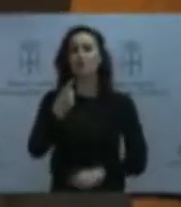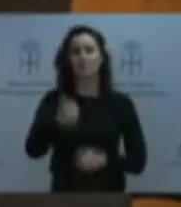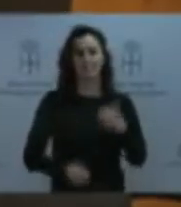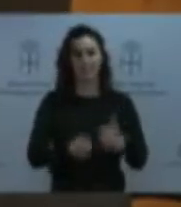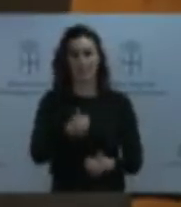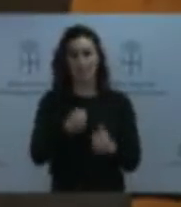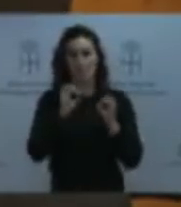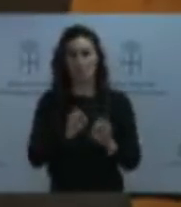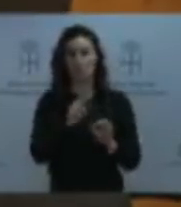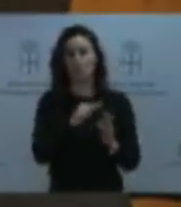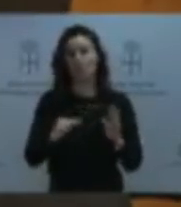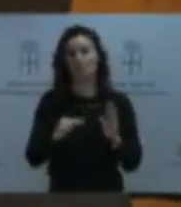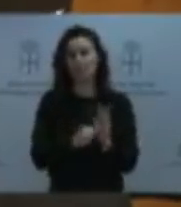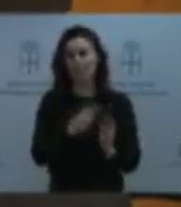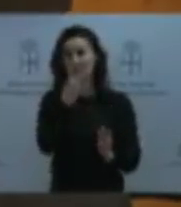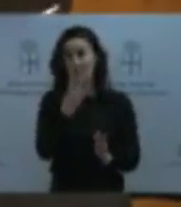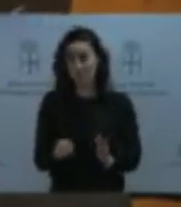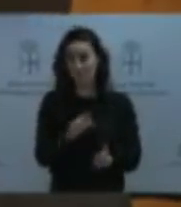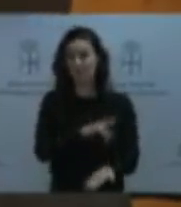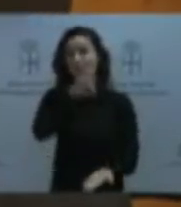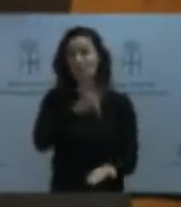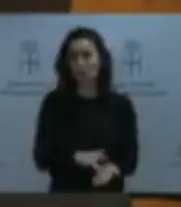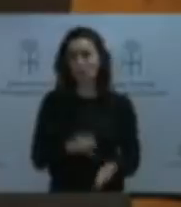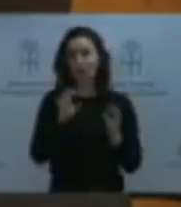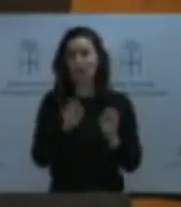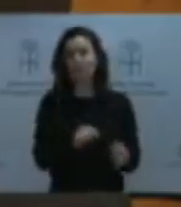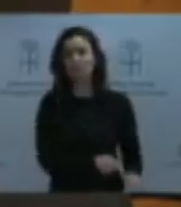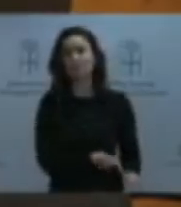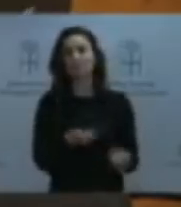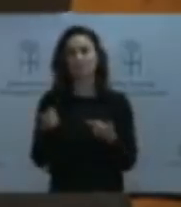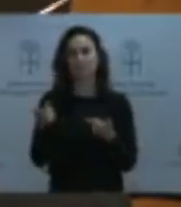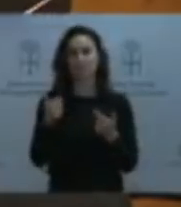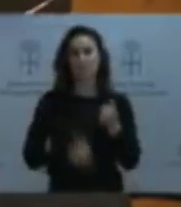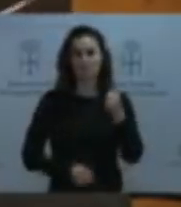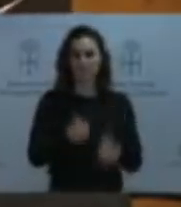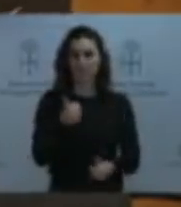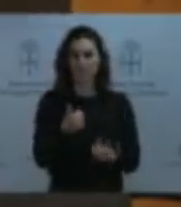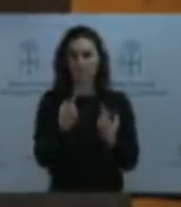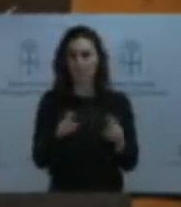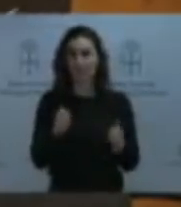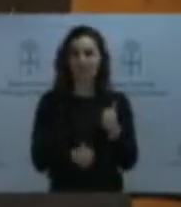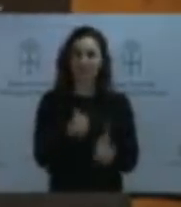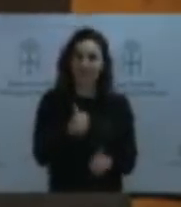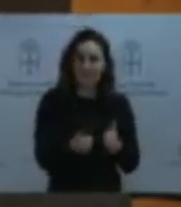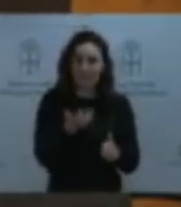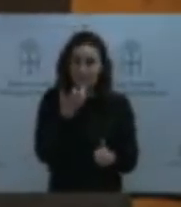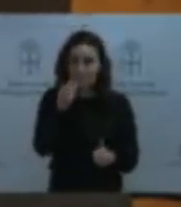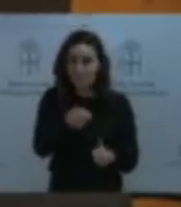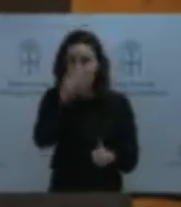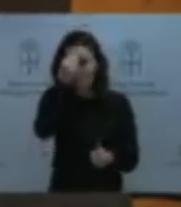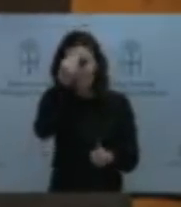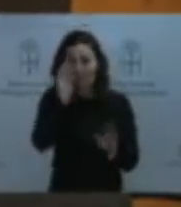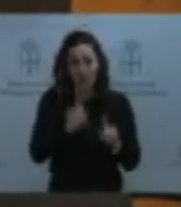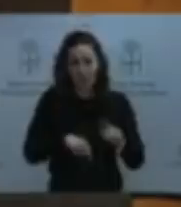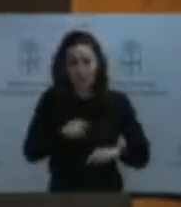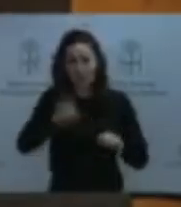a través de un concurso de traslados. No tendrán que examinarse si lo consideran pertinente y si no lo consideran pertinente